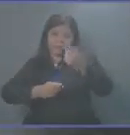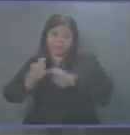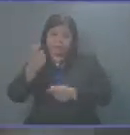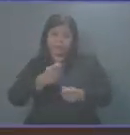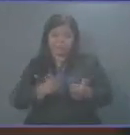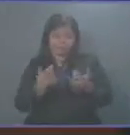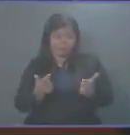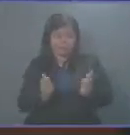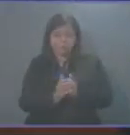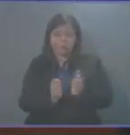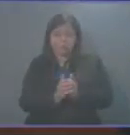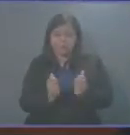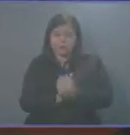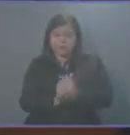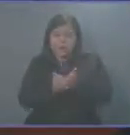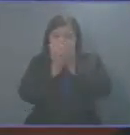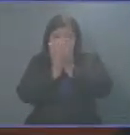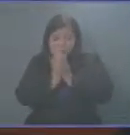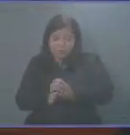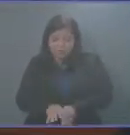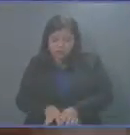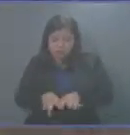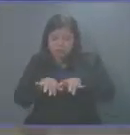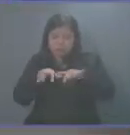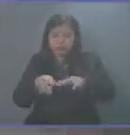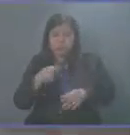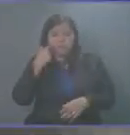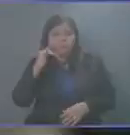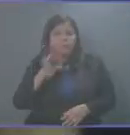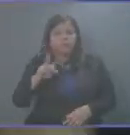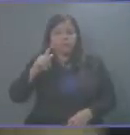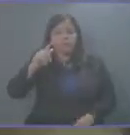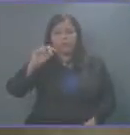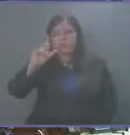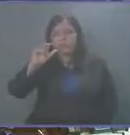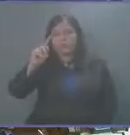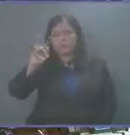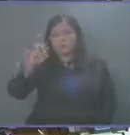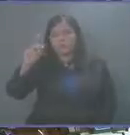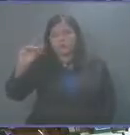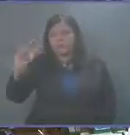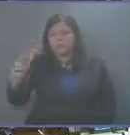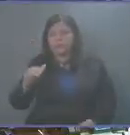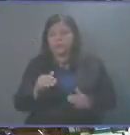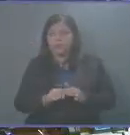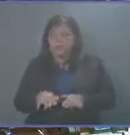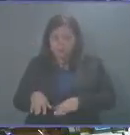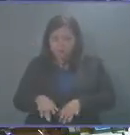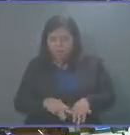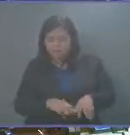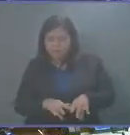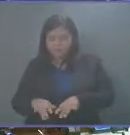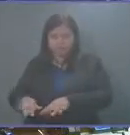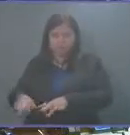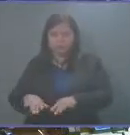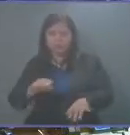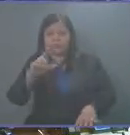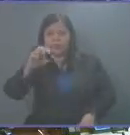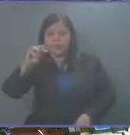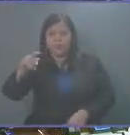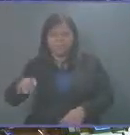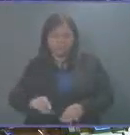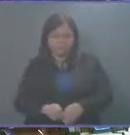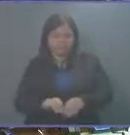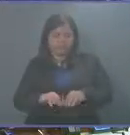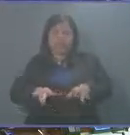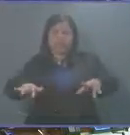Tenemos zonas que están inundadas, como es la zona del Puerto Parada, así como también del Bajo Lempa. Así que para solicitarle me